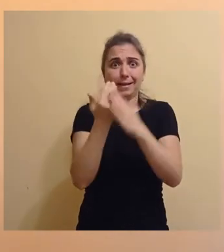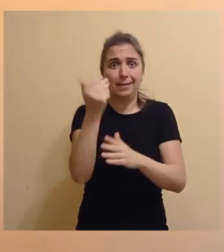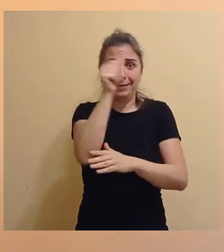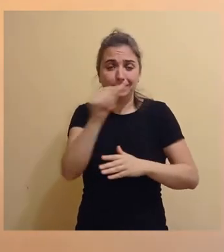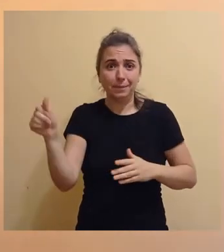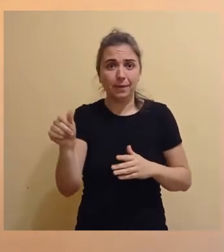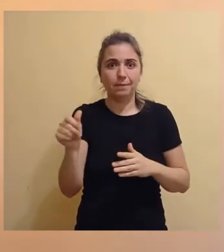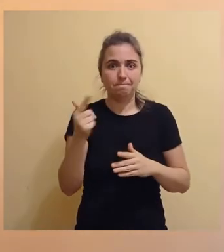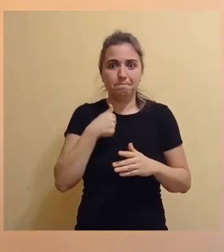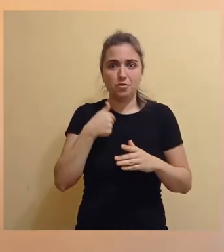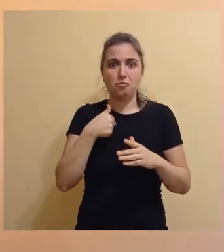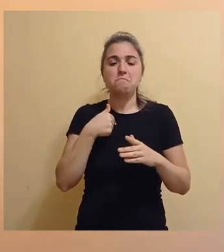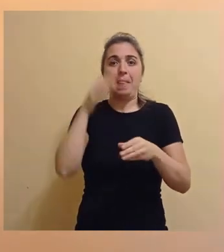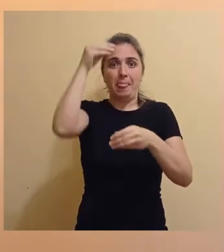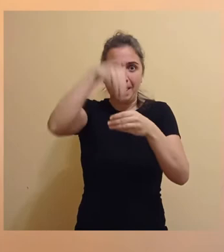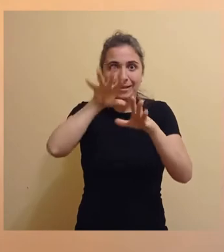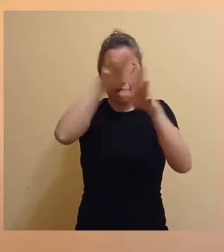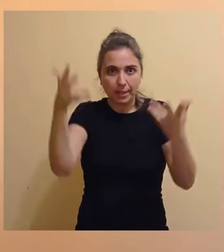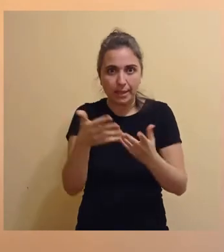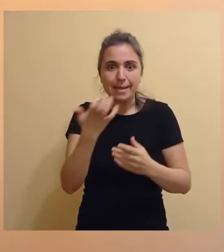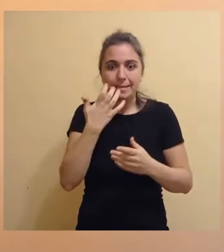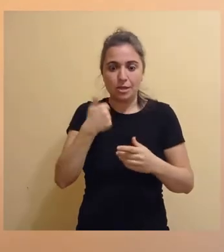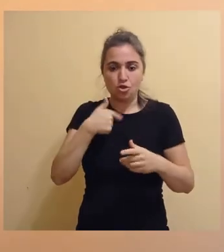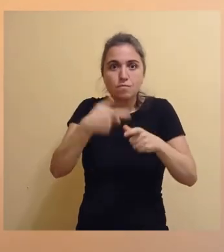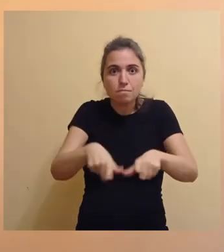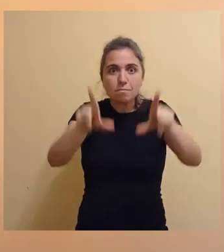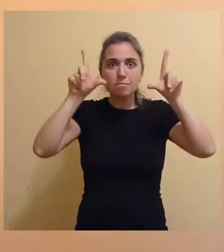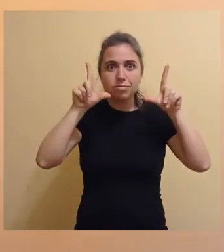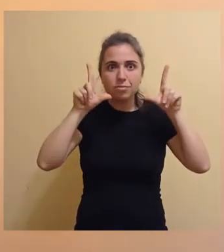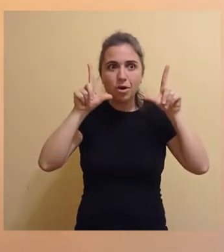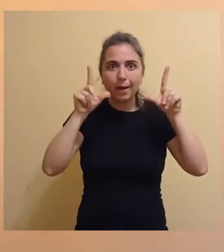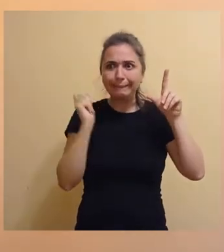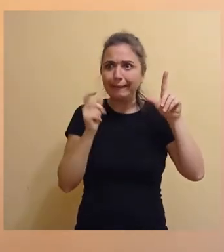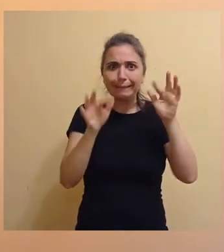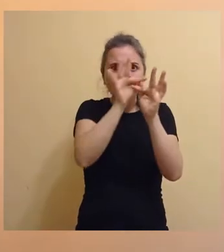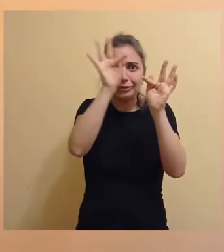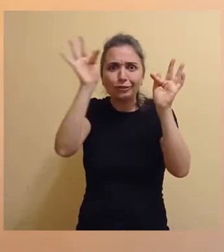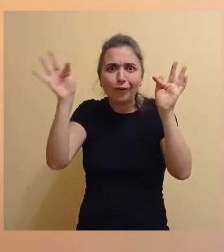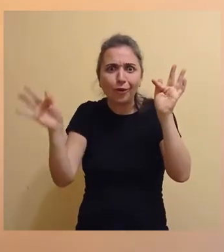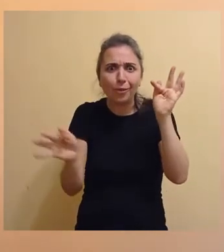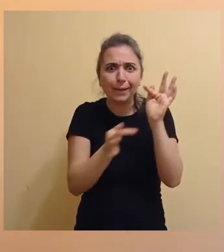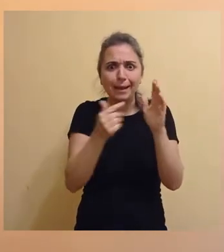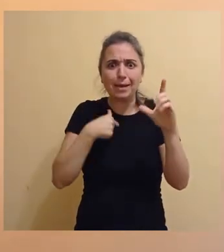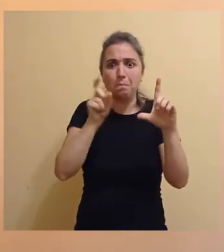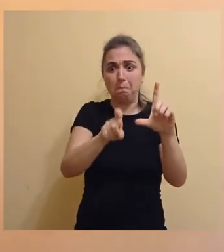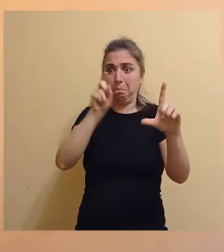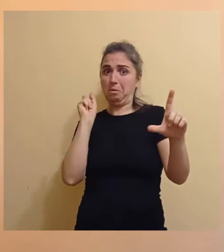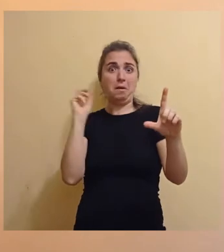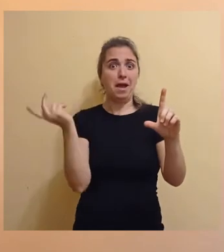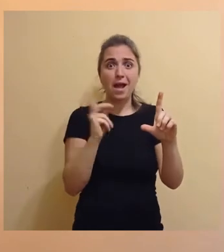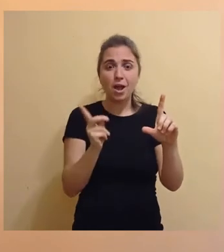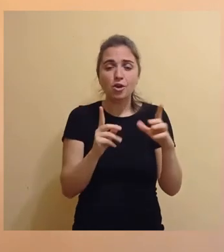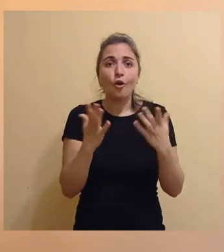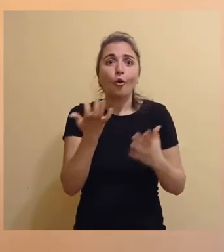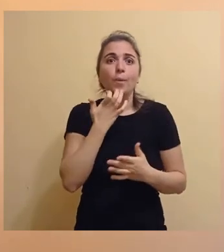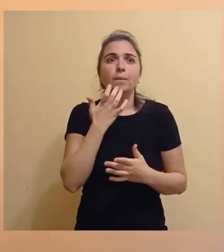día, 7 días a la semana. Si tú estás expuesta a la violencia todo el rato, porque no te puedes desconectar de